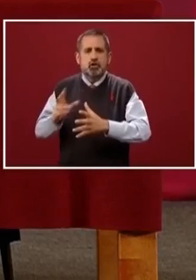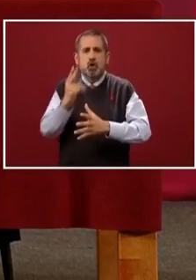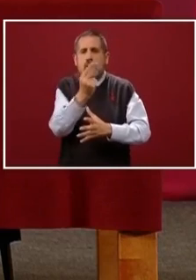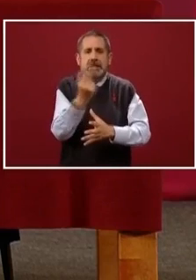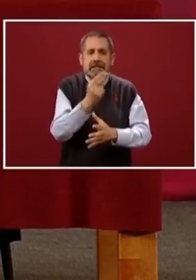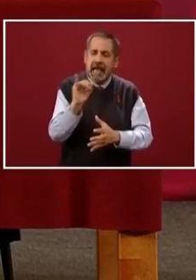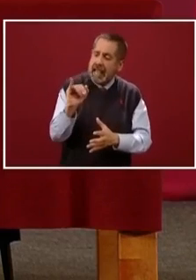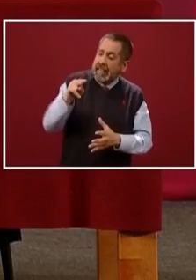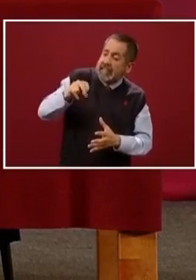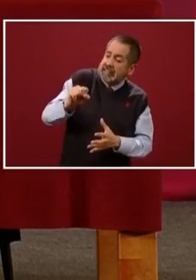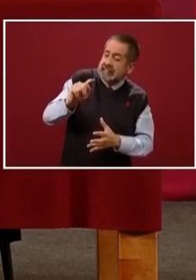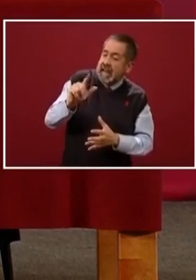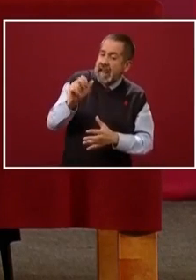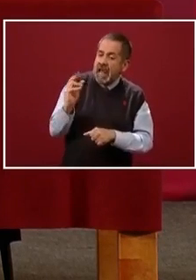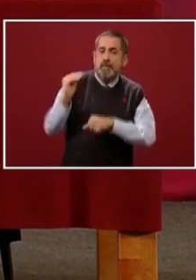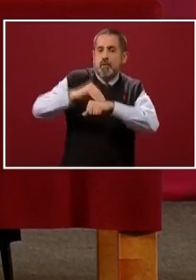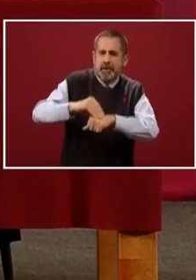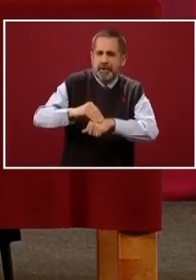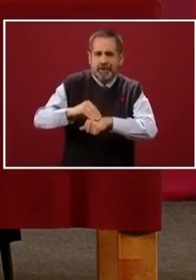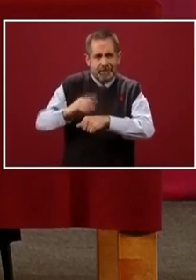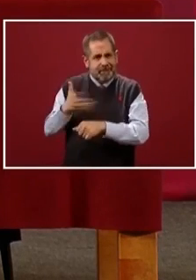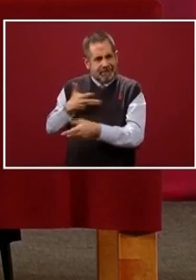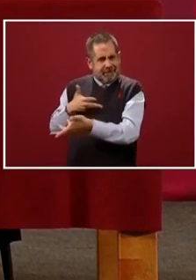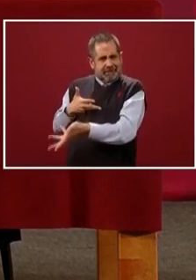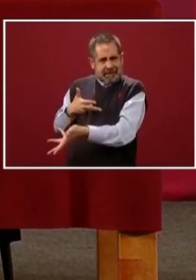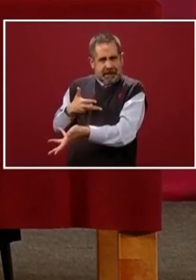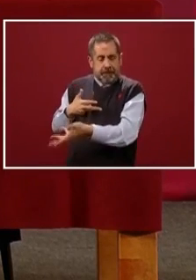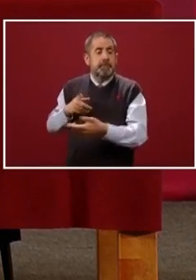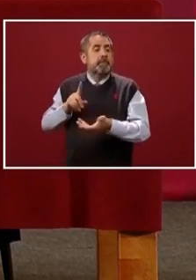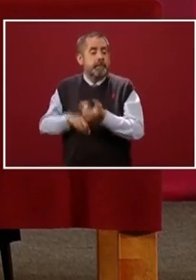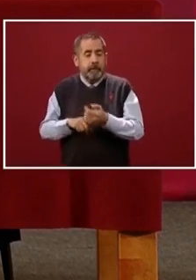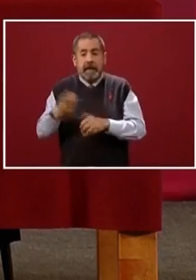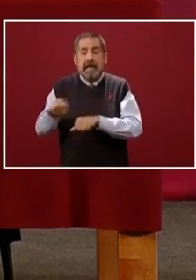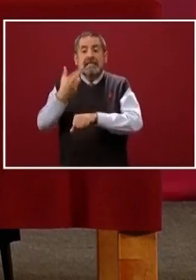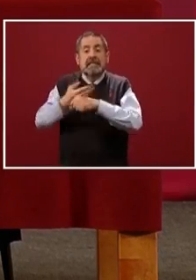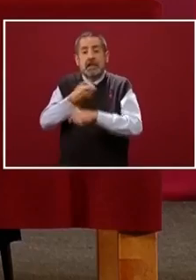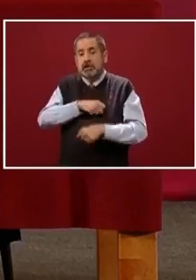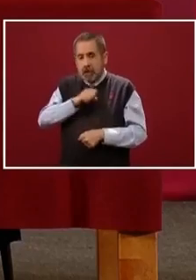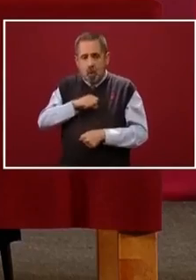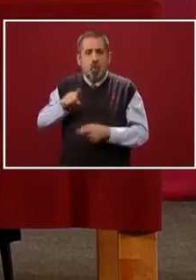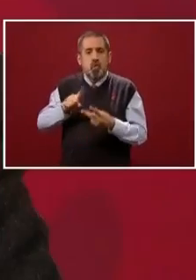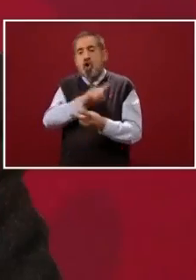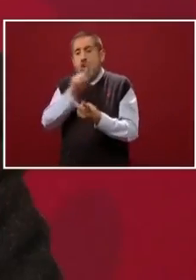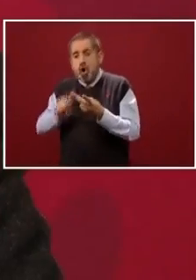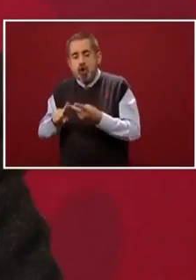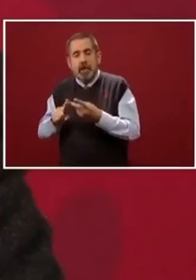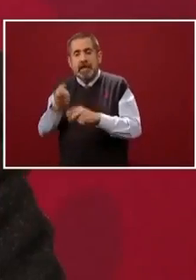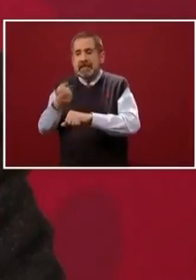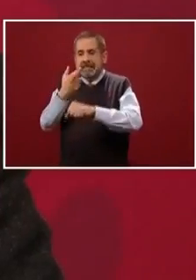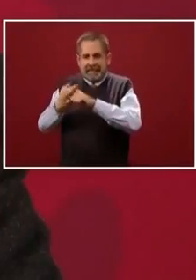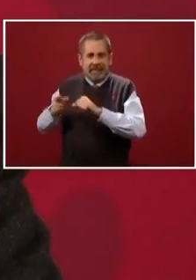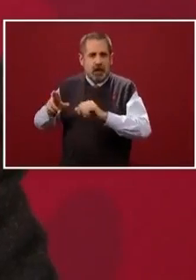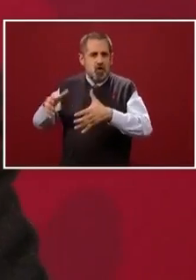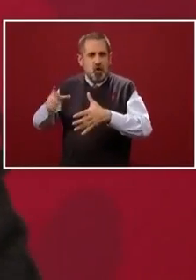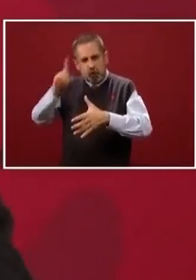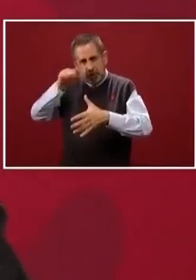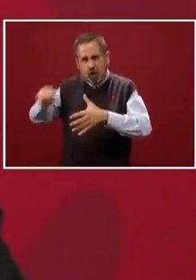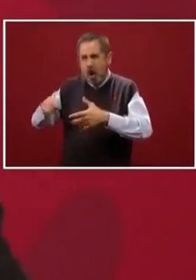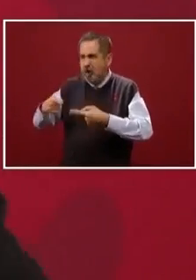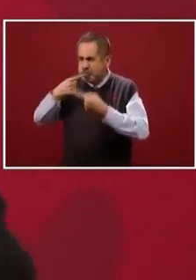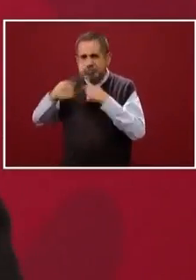tiene actividades del día a día, que preside el secretario de Salud y coordina el secretario del propio Consejo,